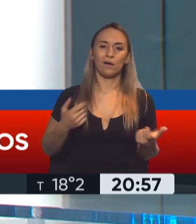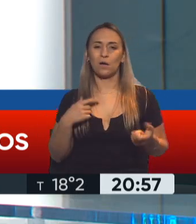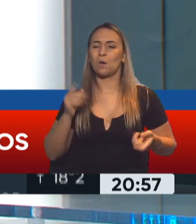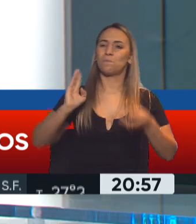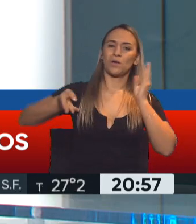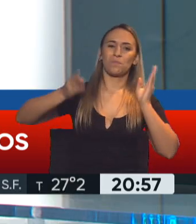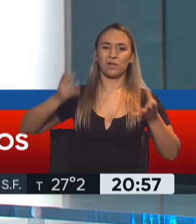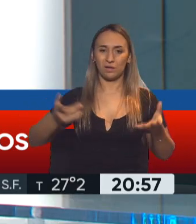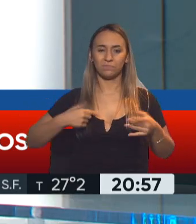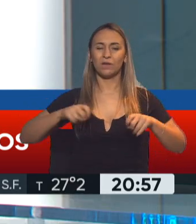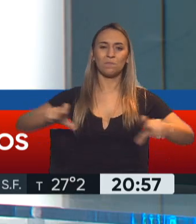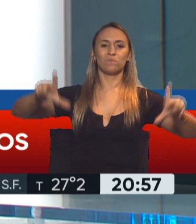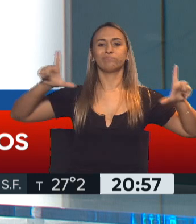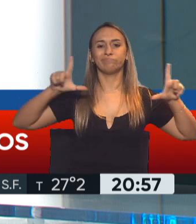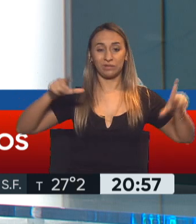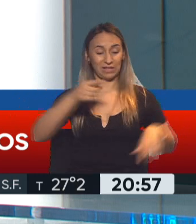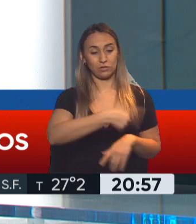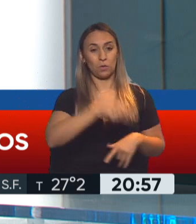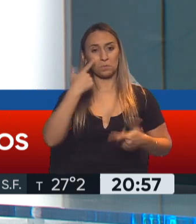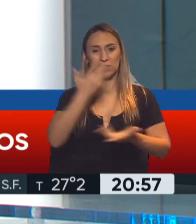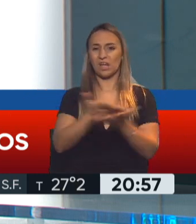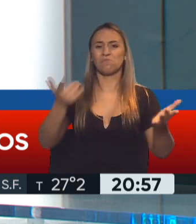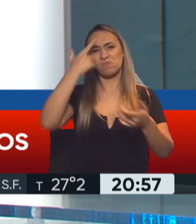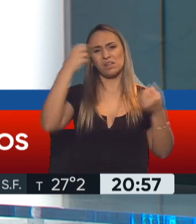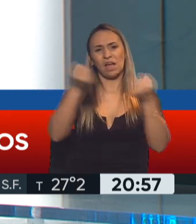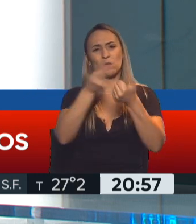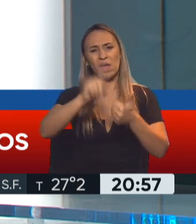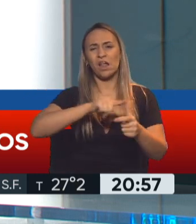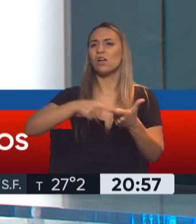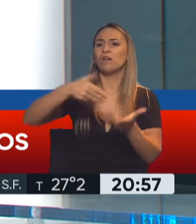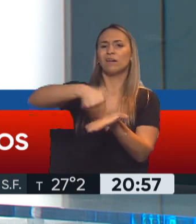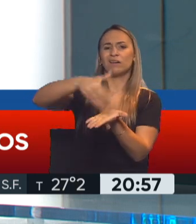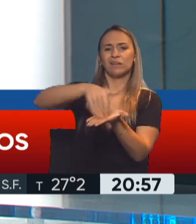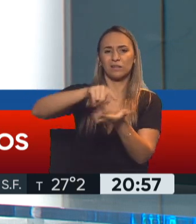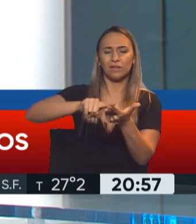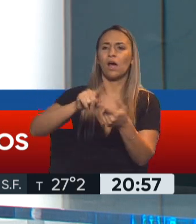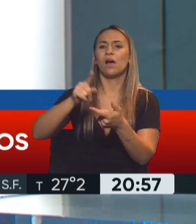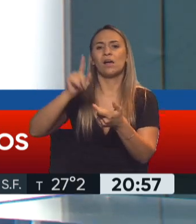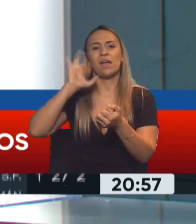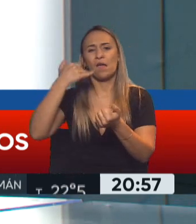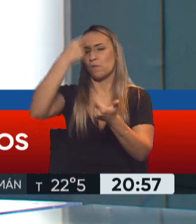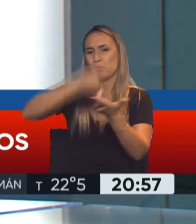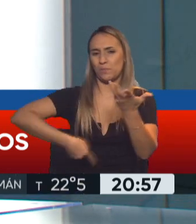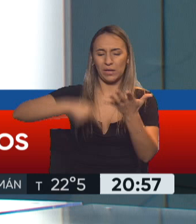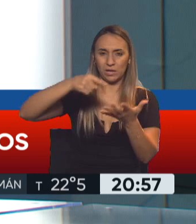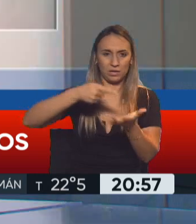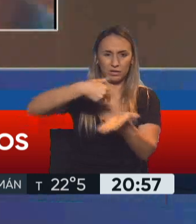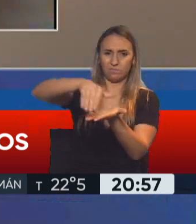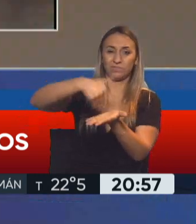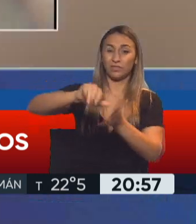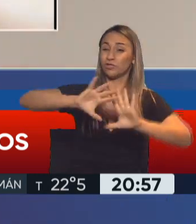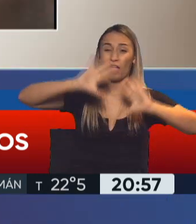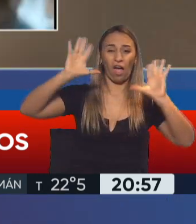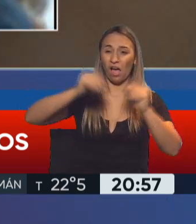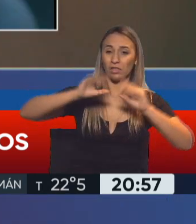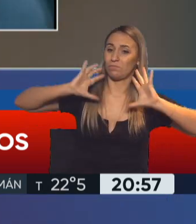escrache muestran que son antisemitas que son homofóbicos que tienen todo absolutamente todo puesto